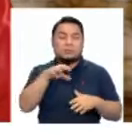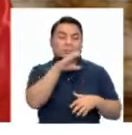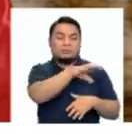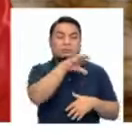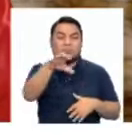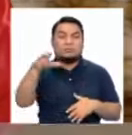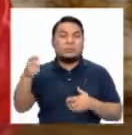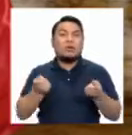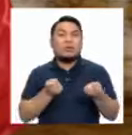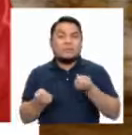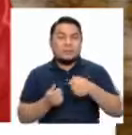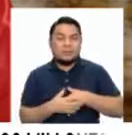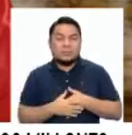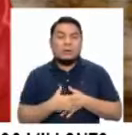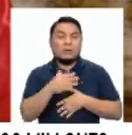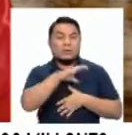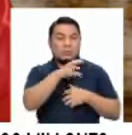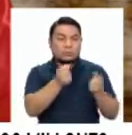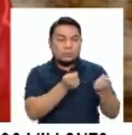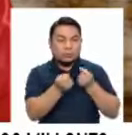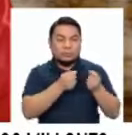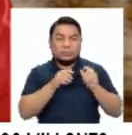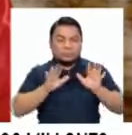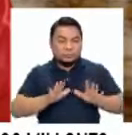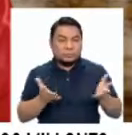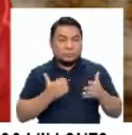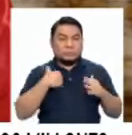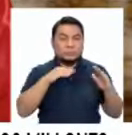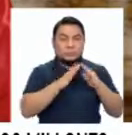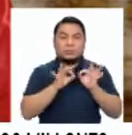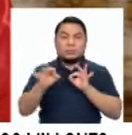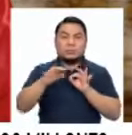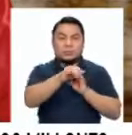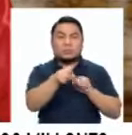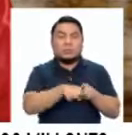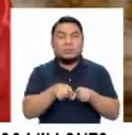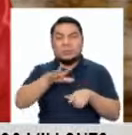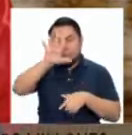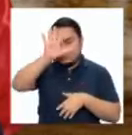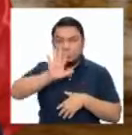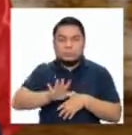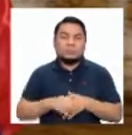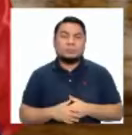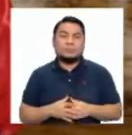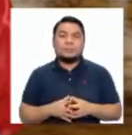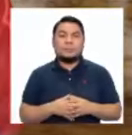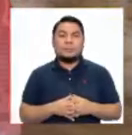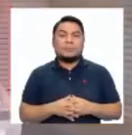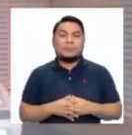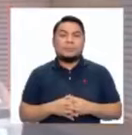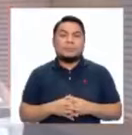gobierno. Gobiernos locales, regionales y nacional.